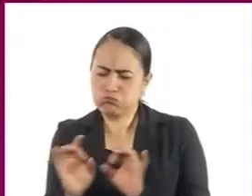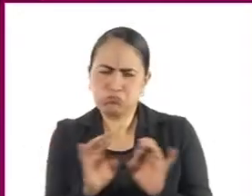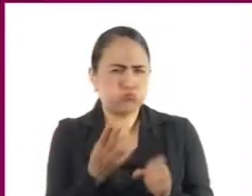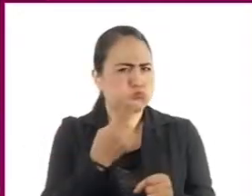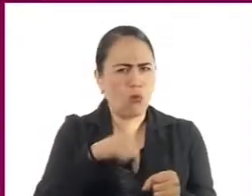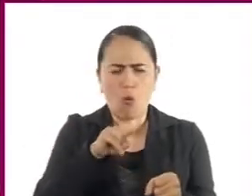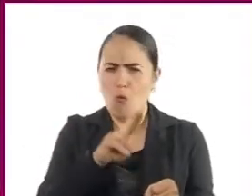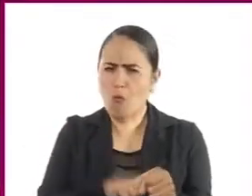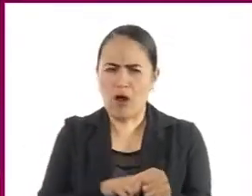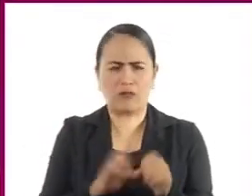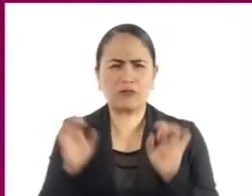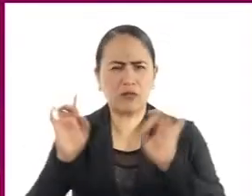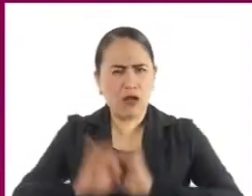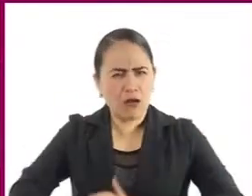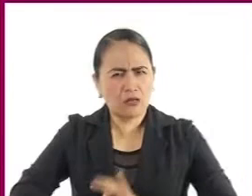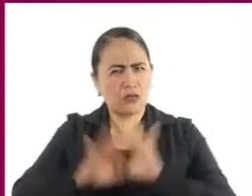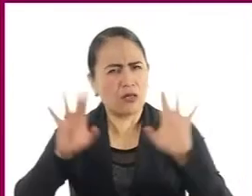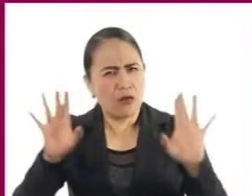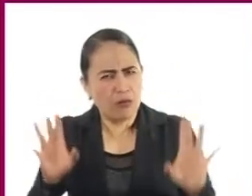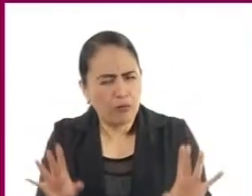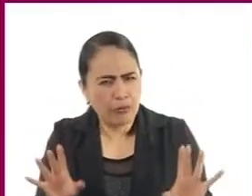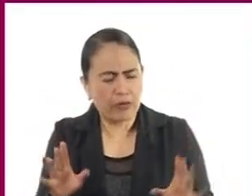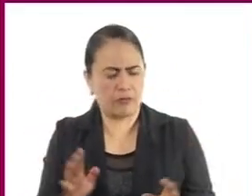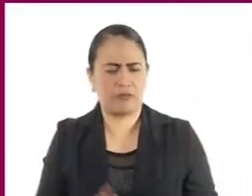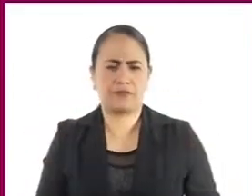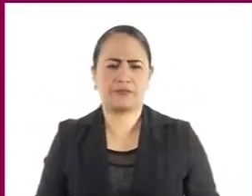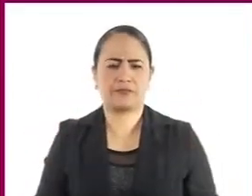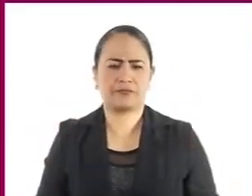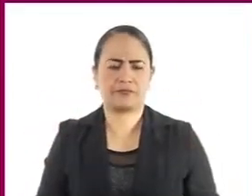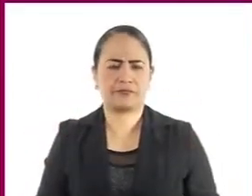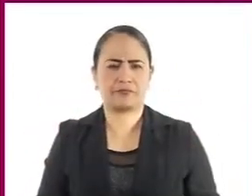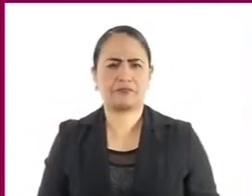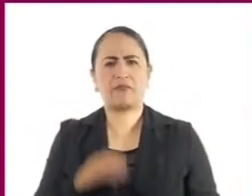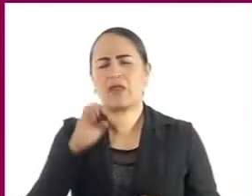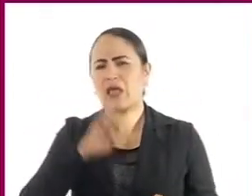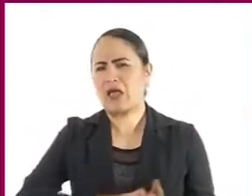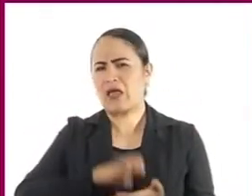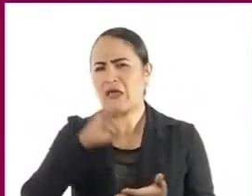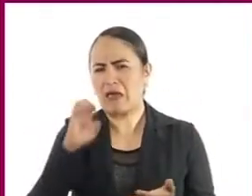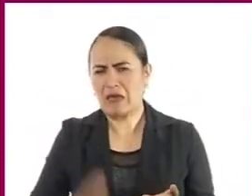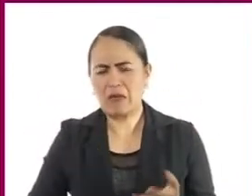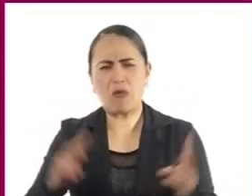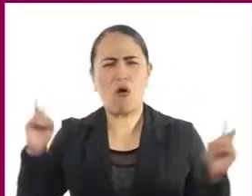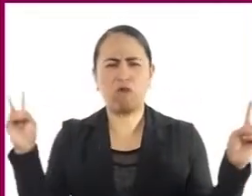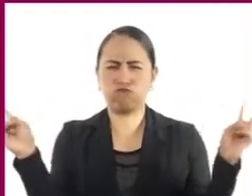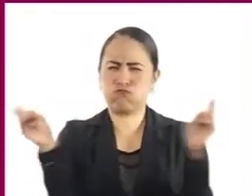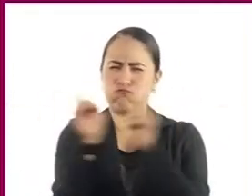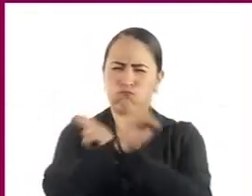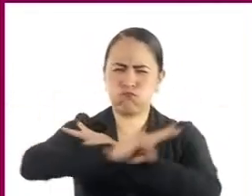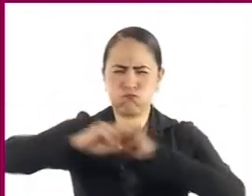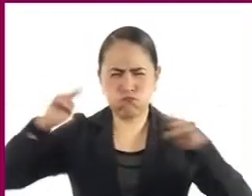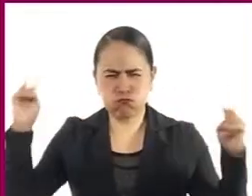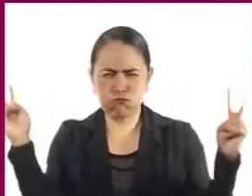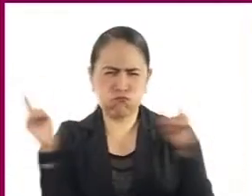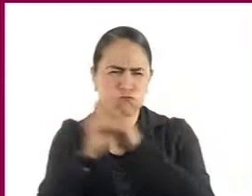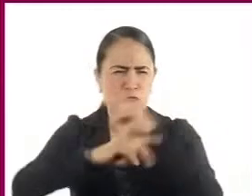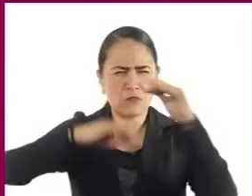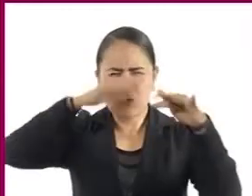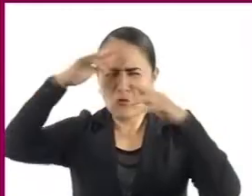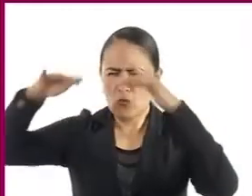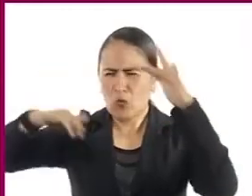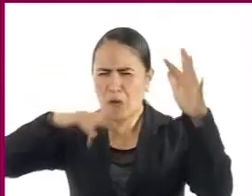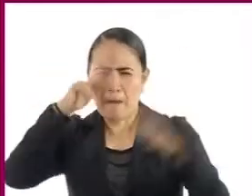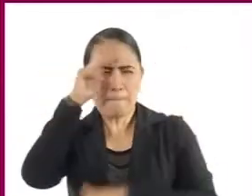pronto sucede un acontecimiento como una fuerte ráfaga de viento que levantó todo a su paso y que los